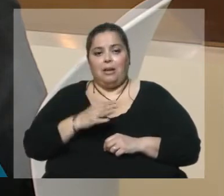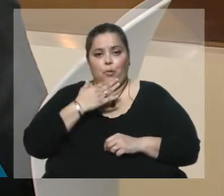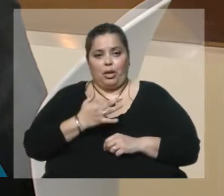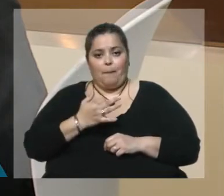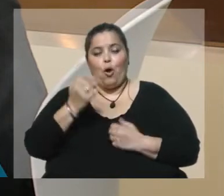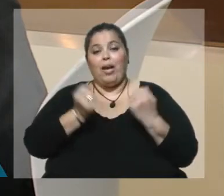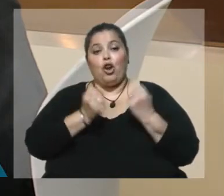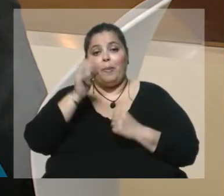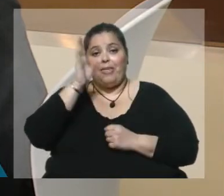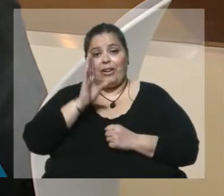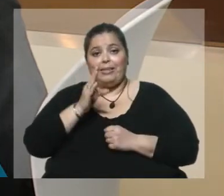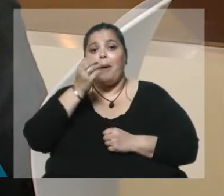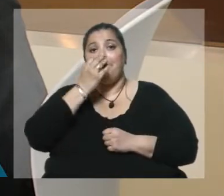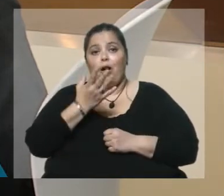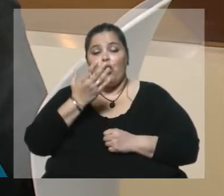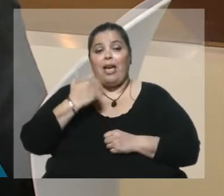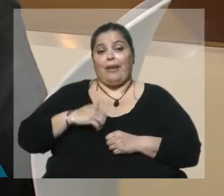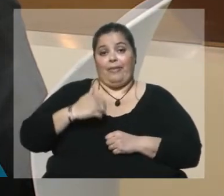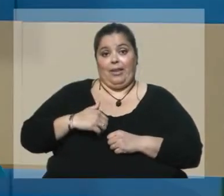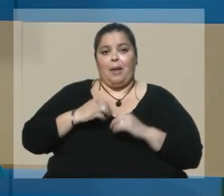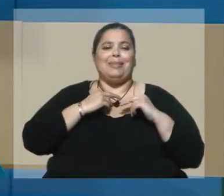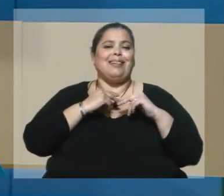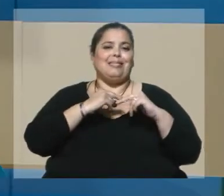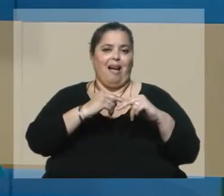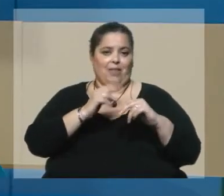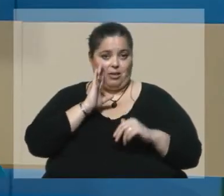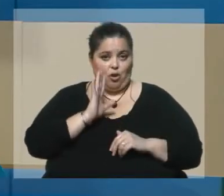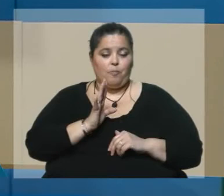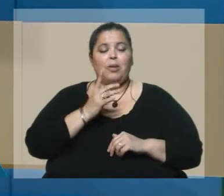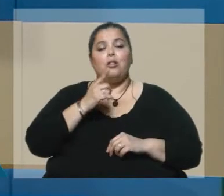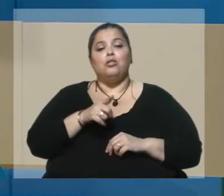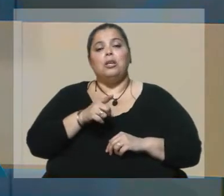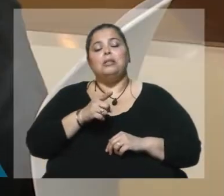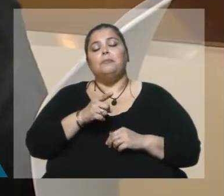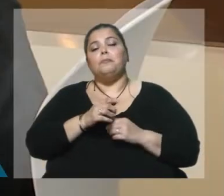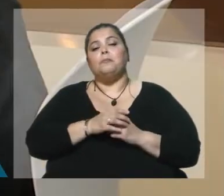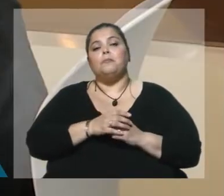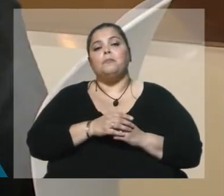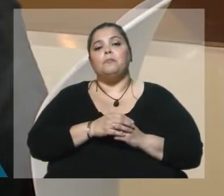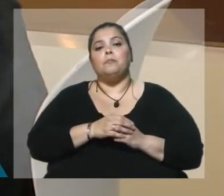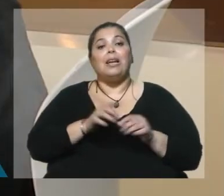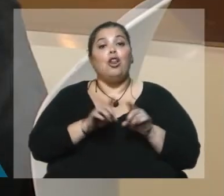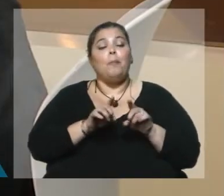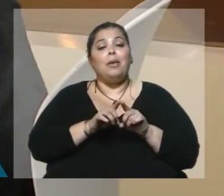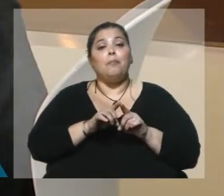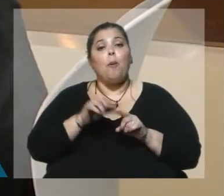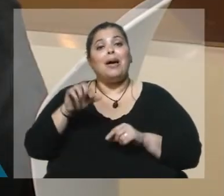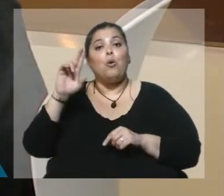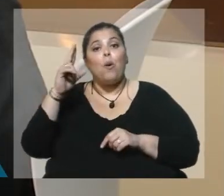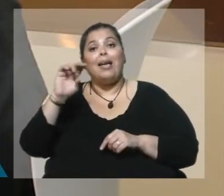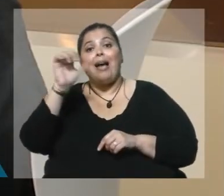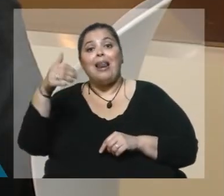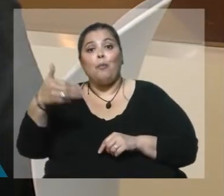economía de Brasil está mejor que la de Argentina digo en materia de estabilidad no es lo mismo para Uruguay Si gana Lula o si gana